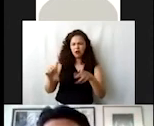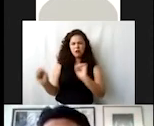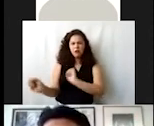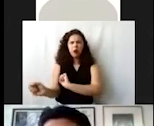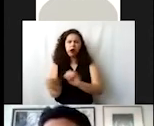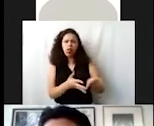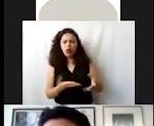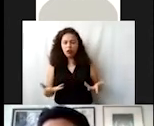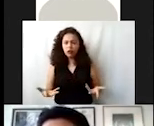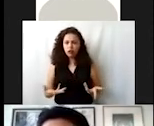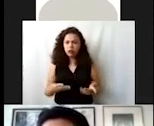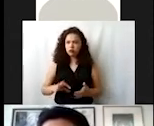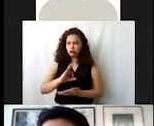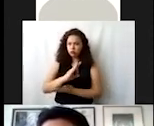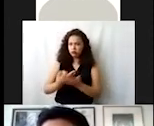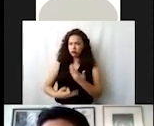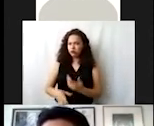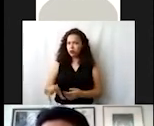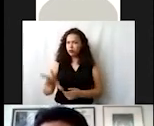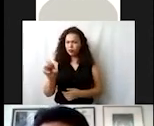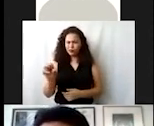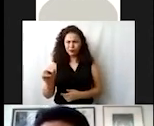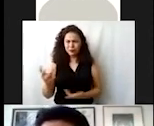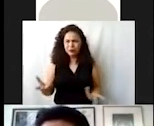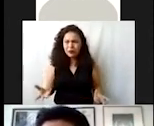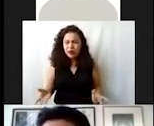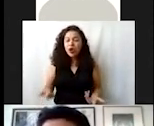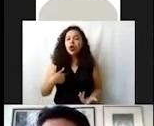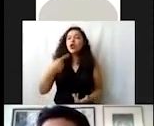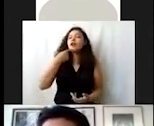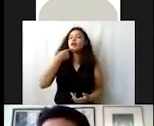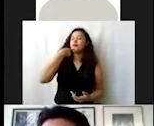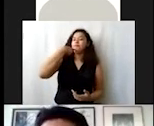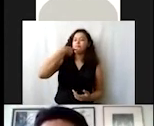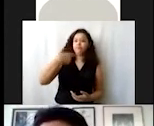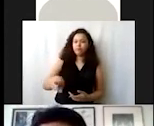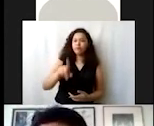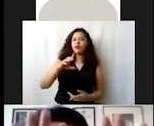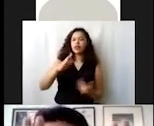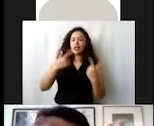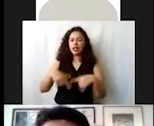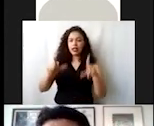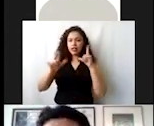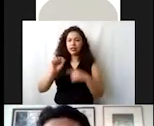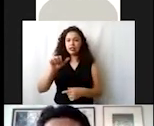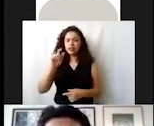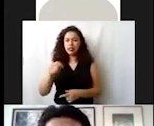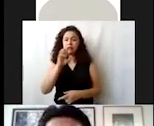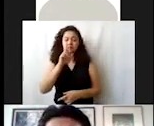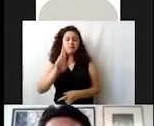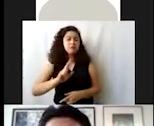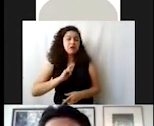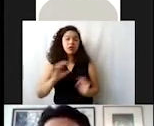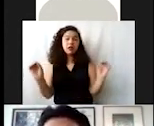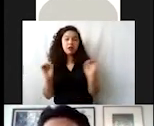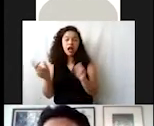no, pues esta factura pues ni es. Hago mi denuncia a través del portal del SAT, nunca me contestaron, nunca supe qué